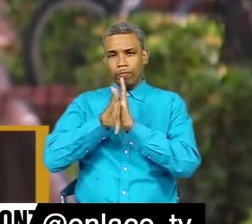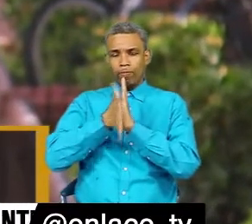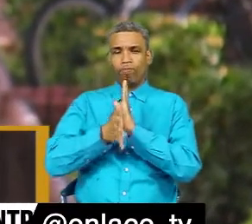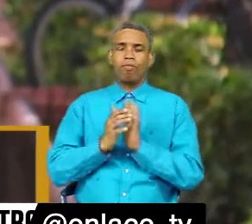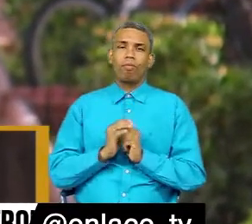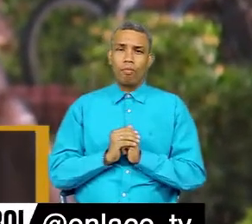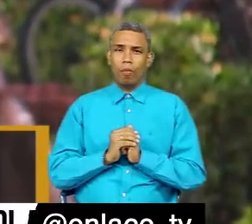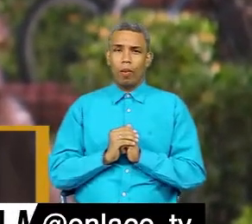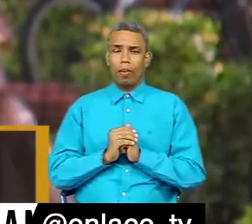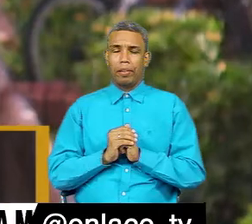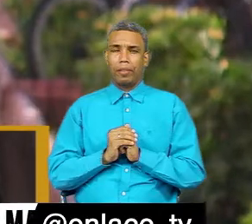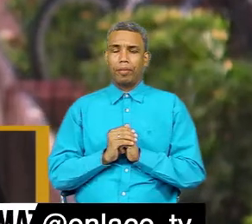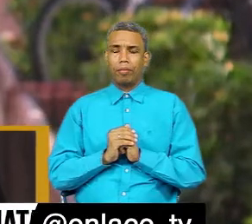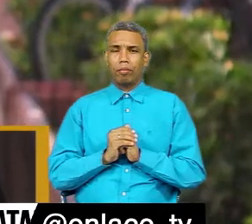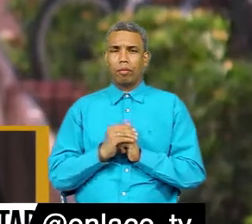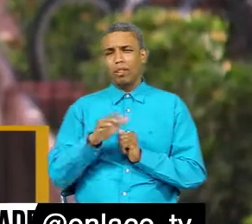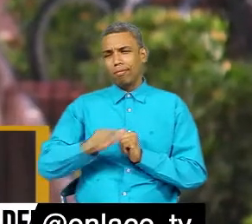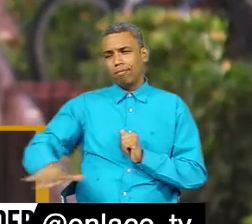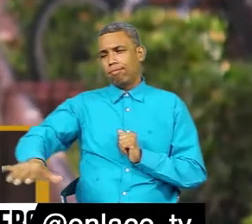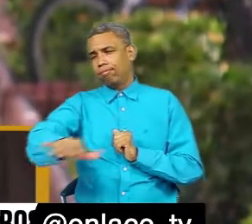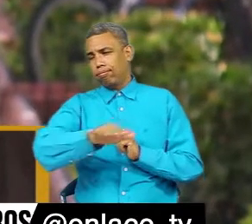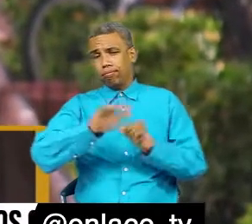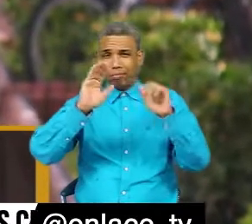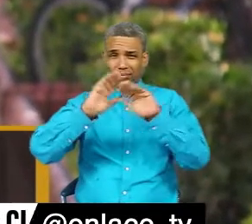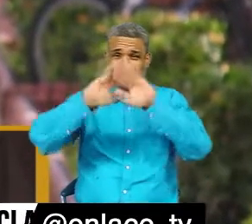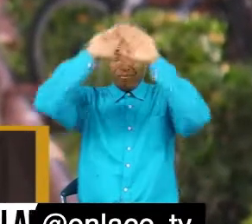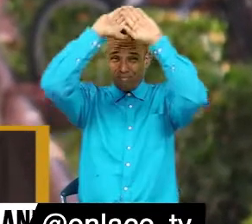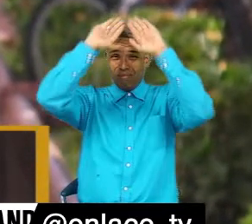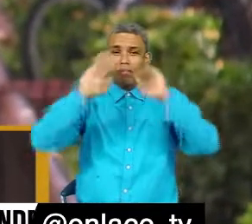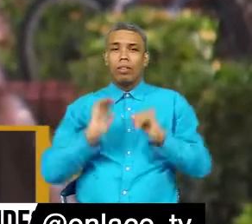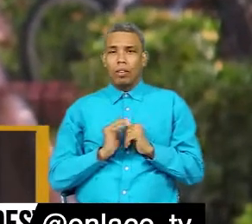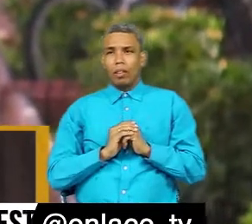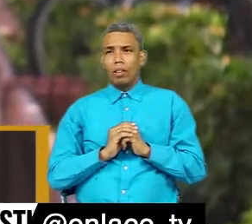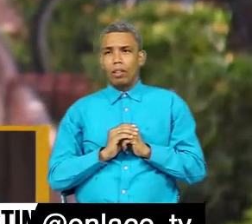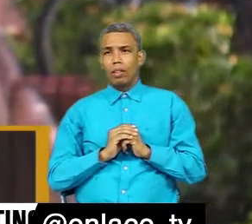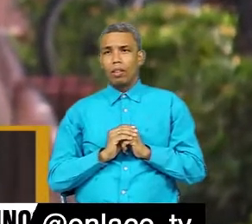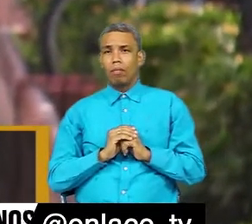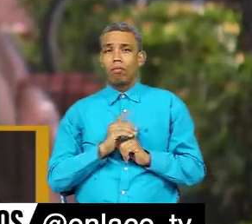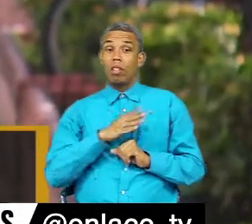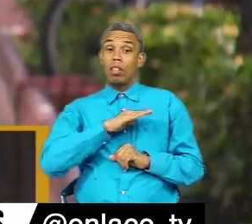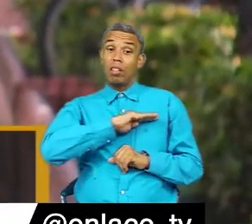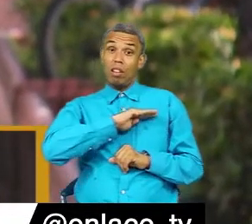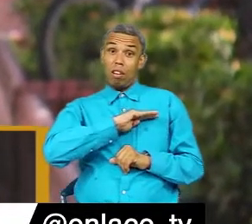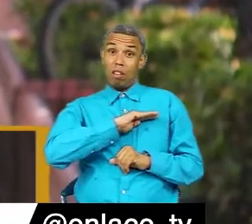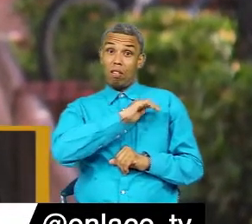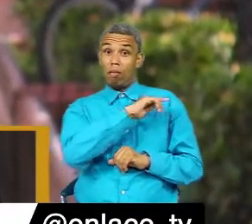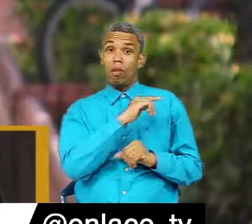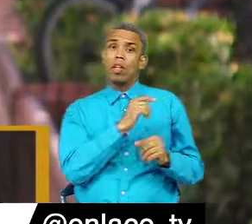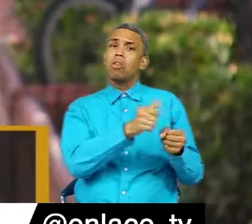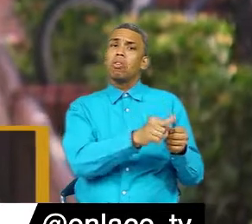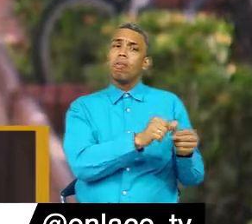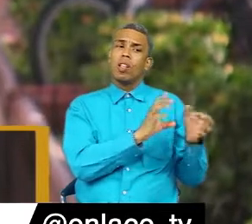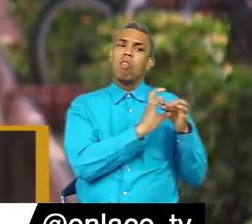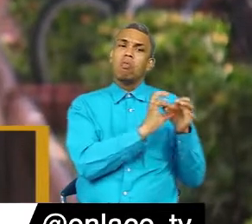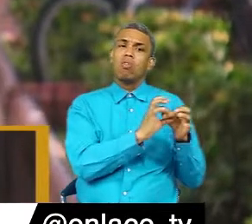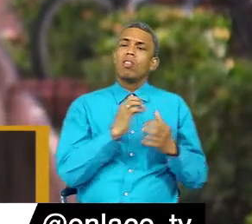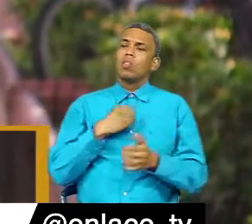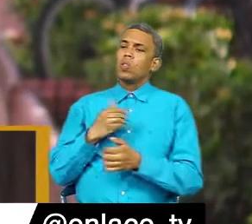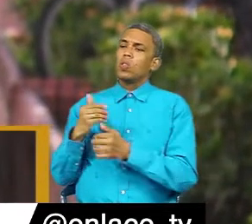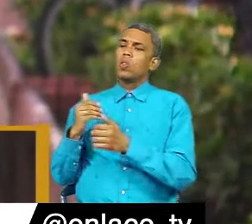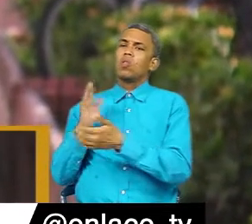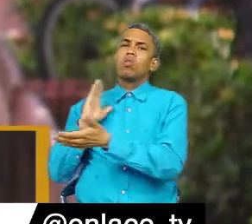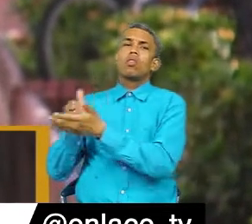en el corregimiento El Centro, propiciada directamente por la Alcaldía Municipal y Ecopetrol en contra de los habitantes del corregimiento El